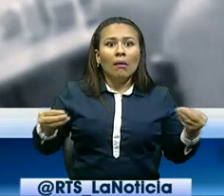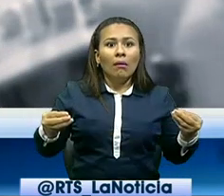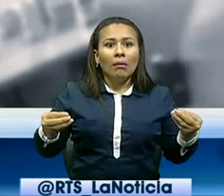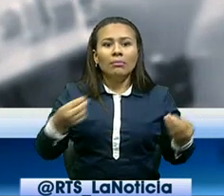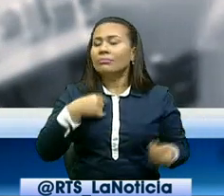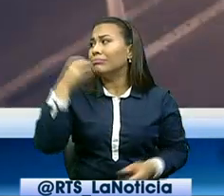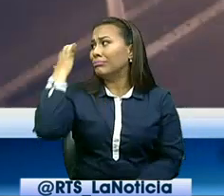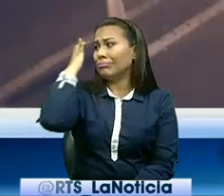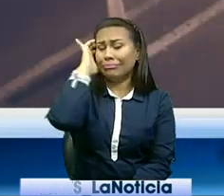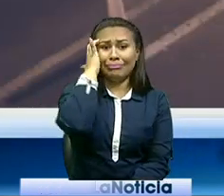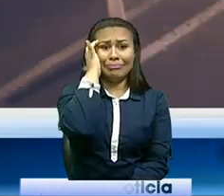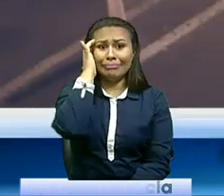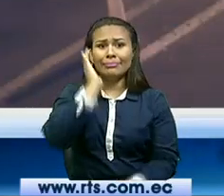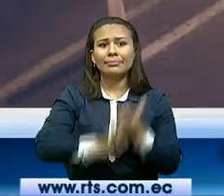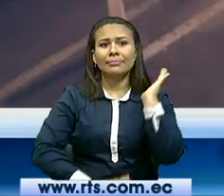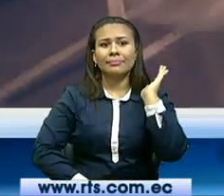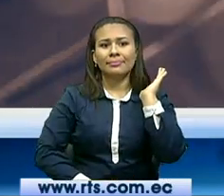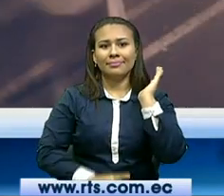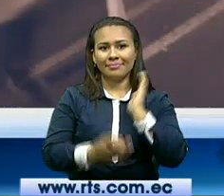de angustia.